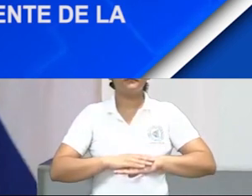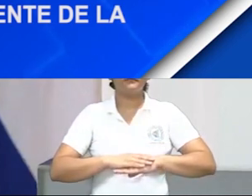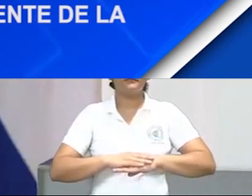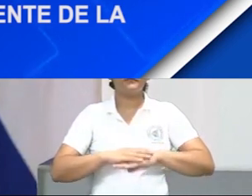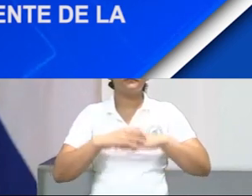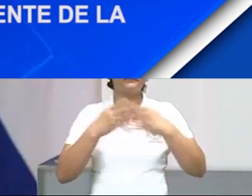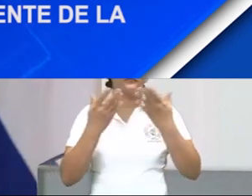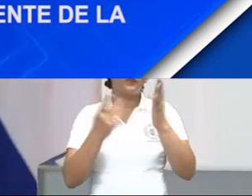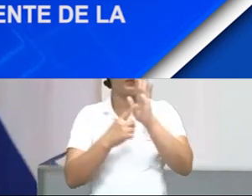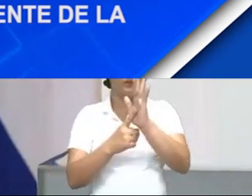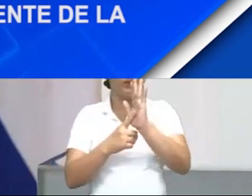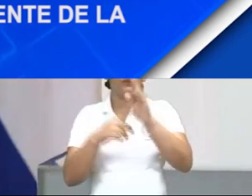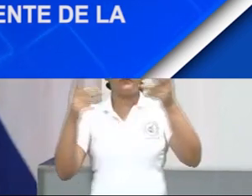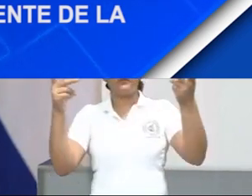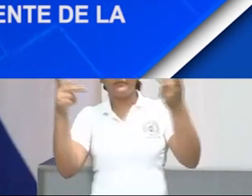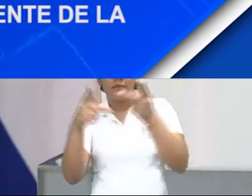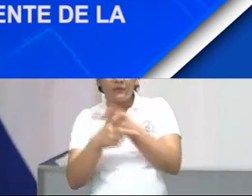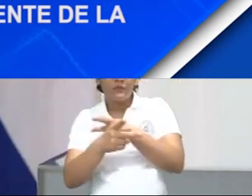mayor descalabro